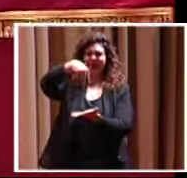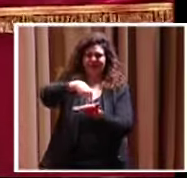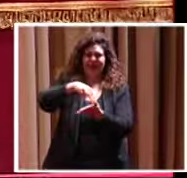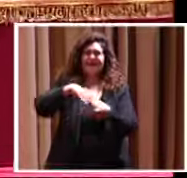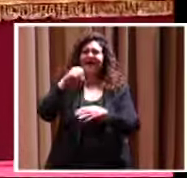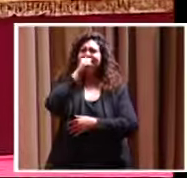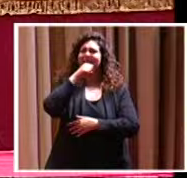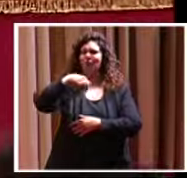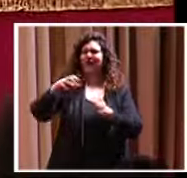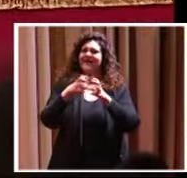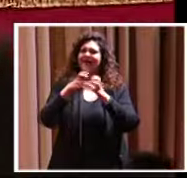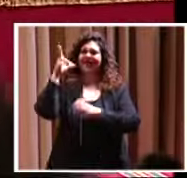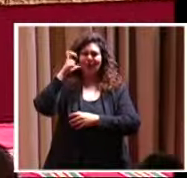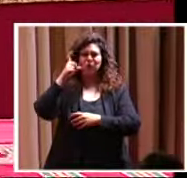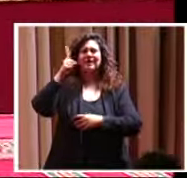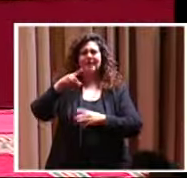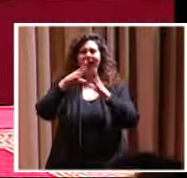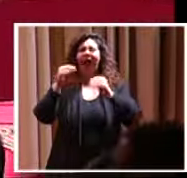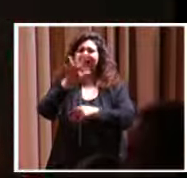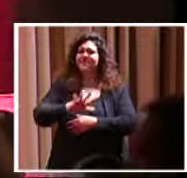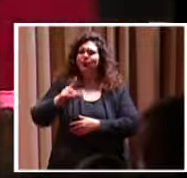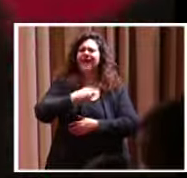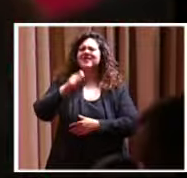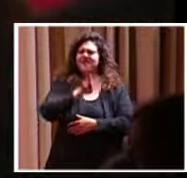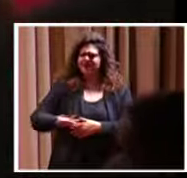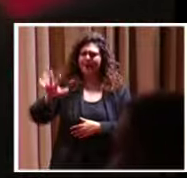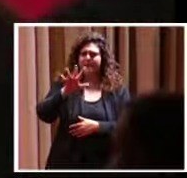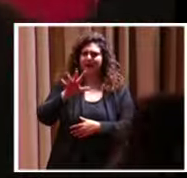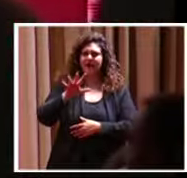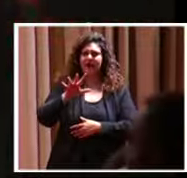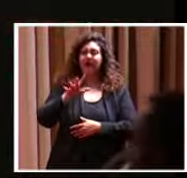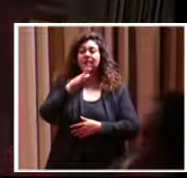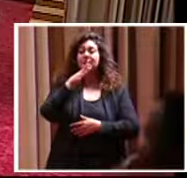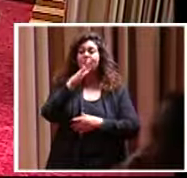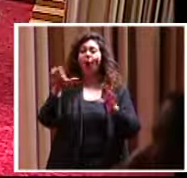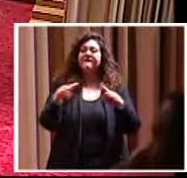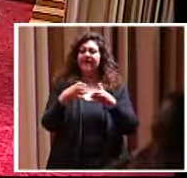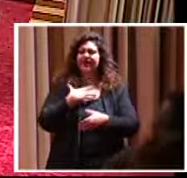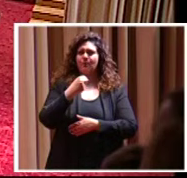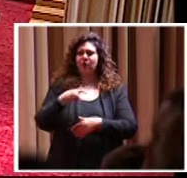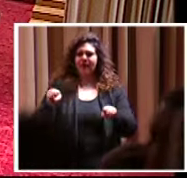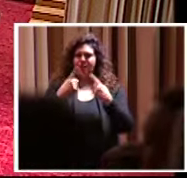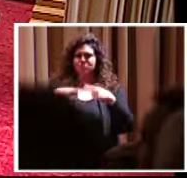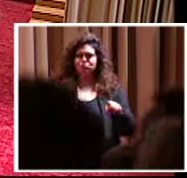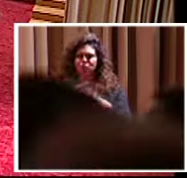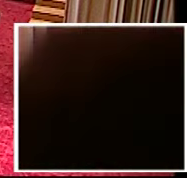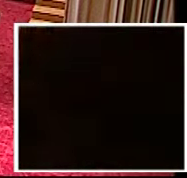el himno de Granada, el de Andalucía y el de España, interpretados por la Banda Municipal de Música.